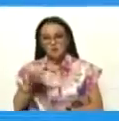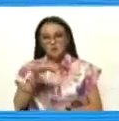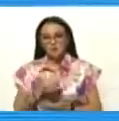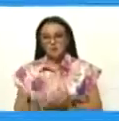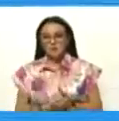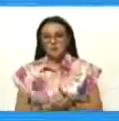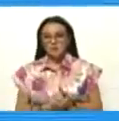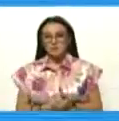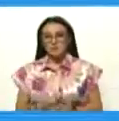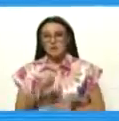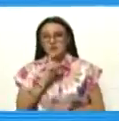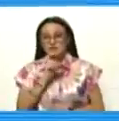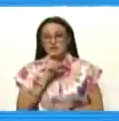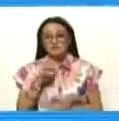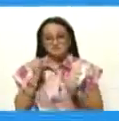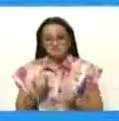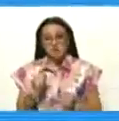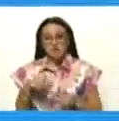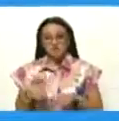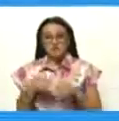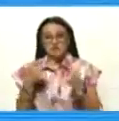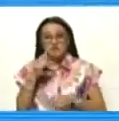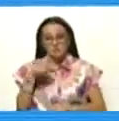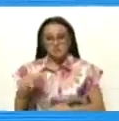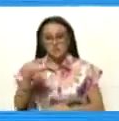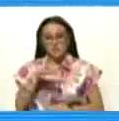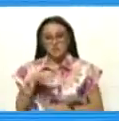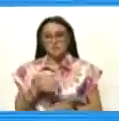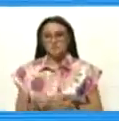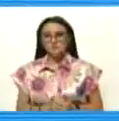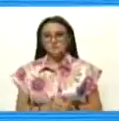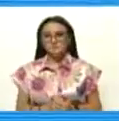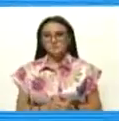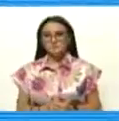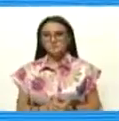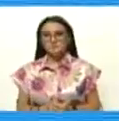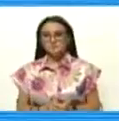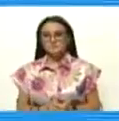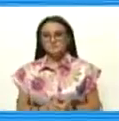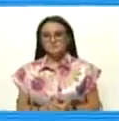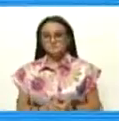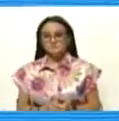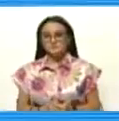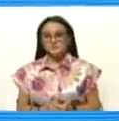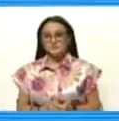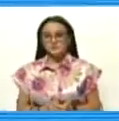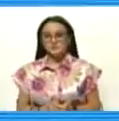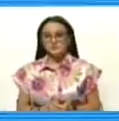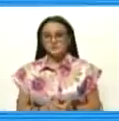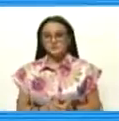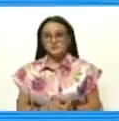quienes se empeñan en perseguir a los pueblos. Uno se sorprende que países